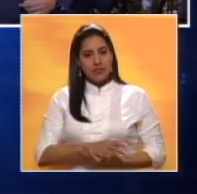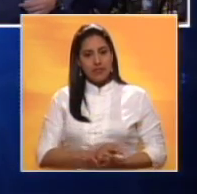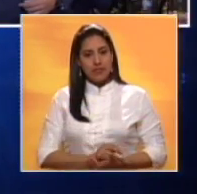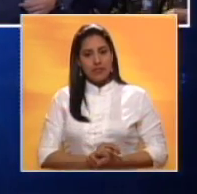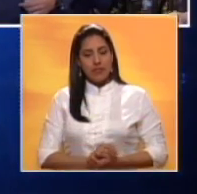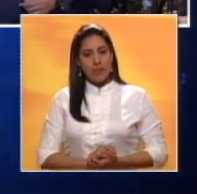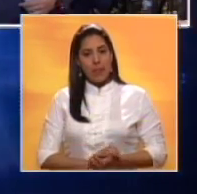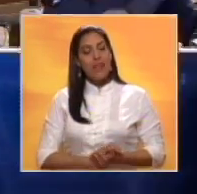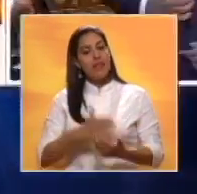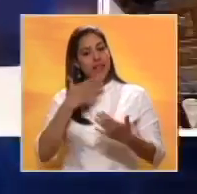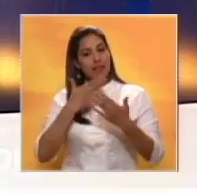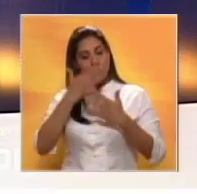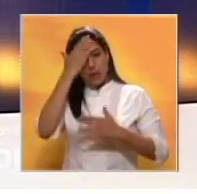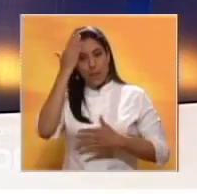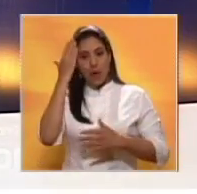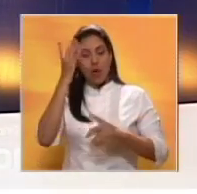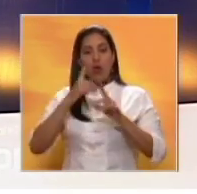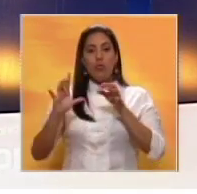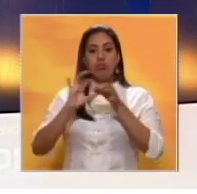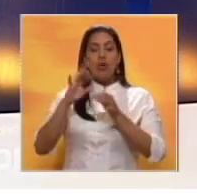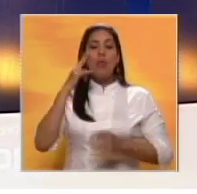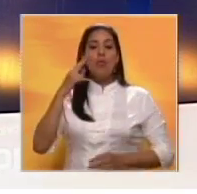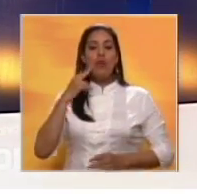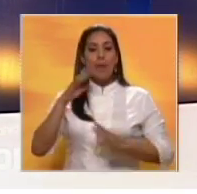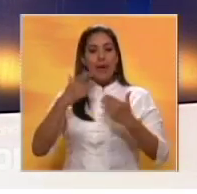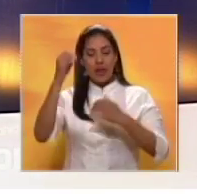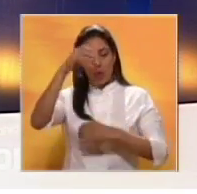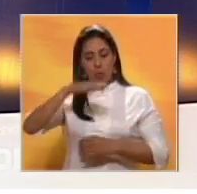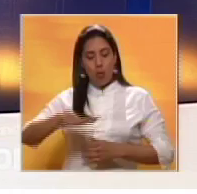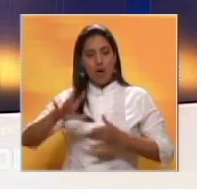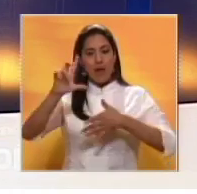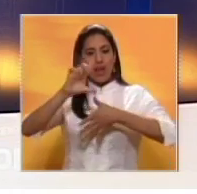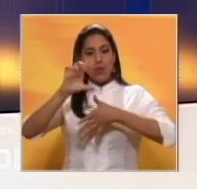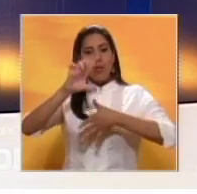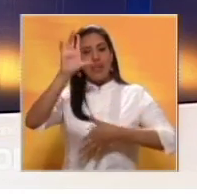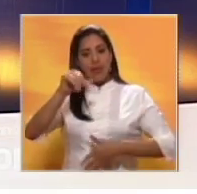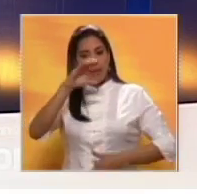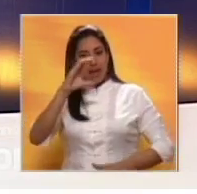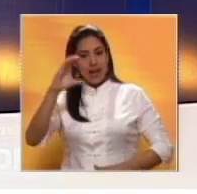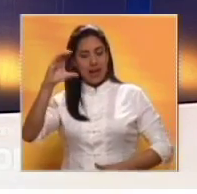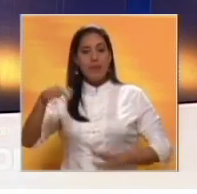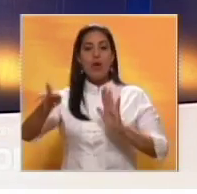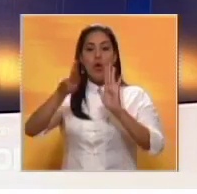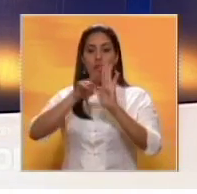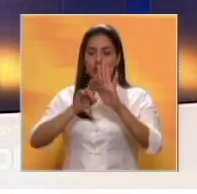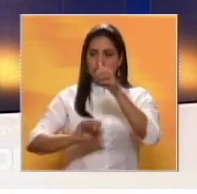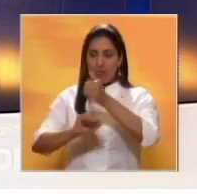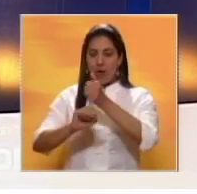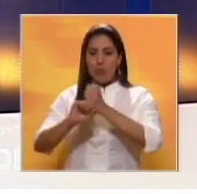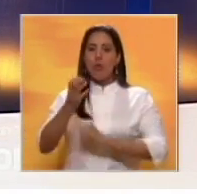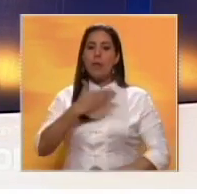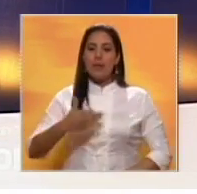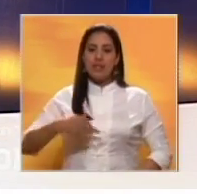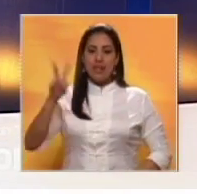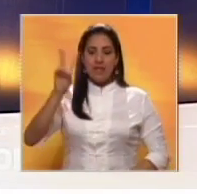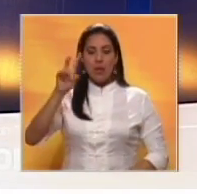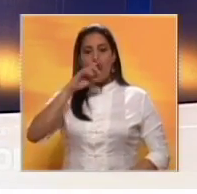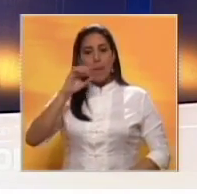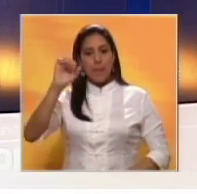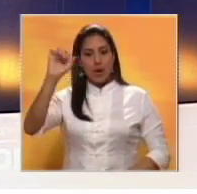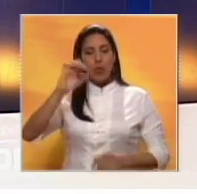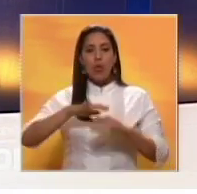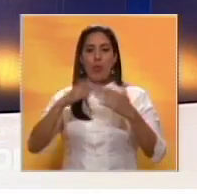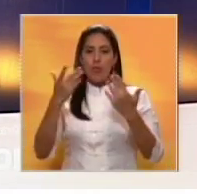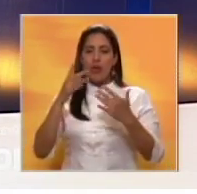Venevisión. Gracias, Manuel. La Alianza Bolivariana para los Pueblos de América Latina y el Caribe ratificaron su apoyo al presidente de Venezuela, Nicolás